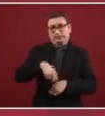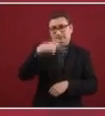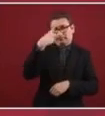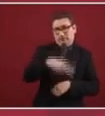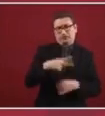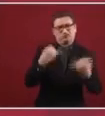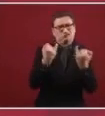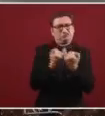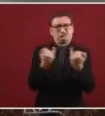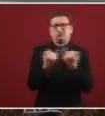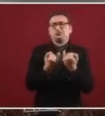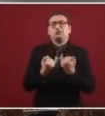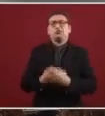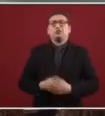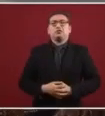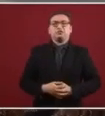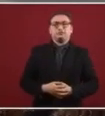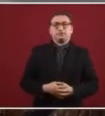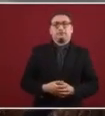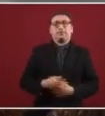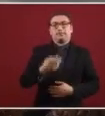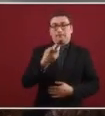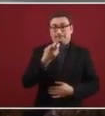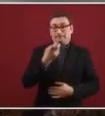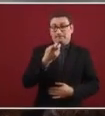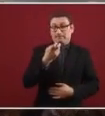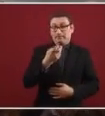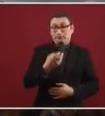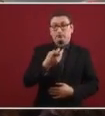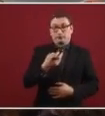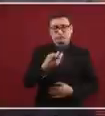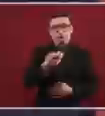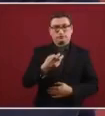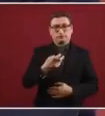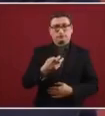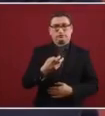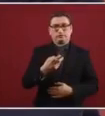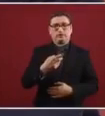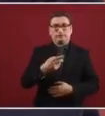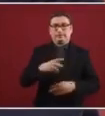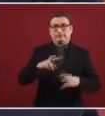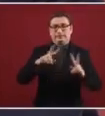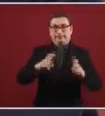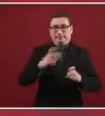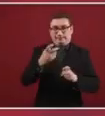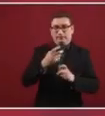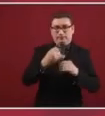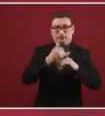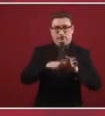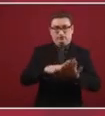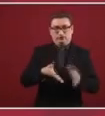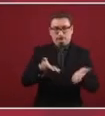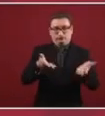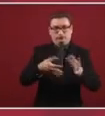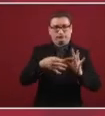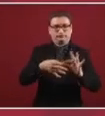México, y por eso se va a llevar a cabo un informe.